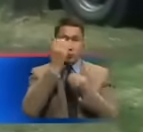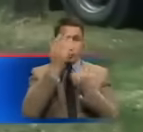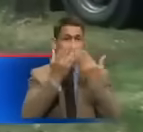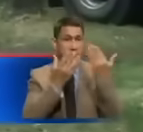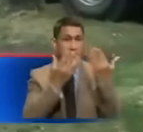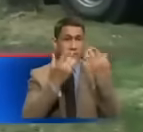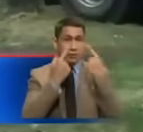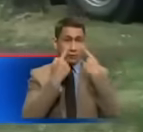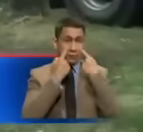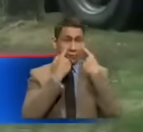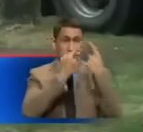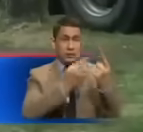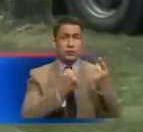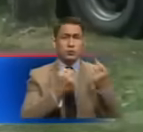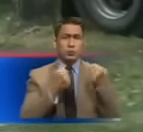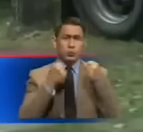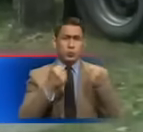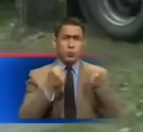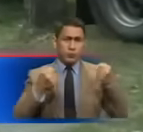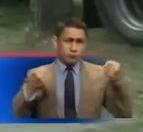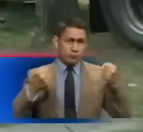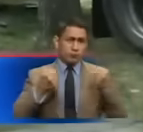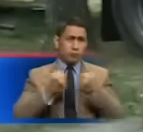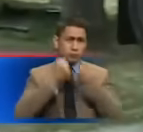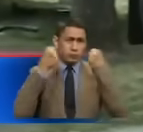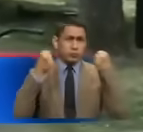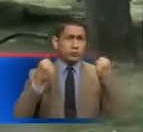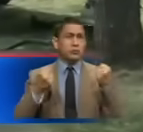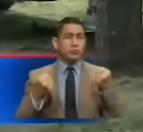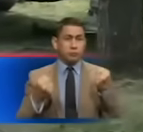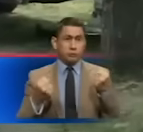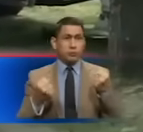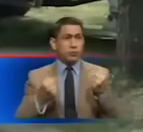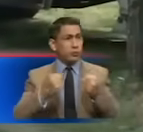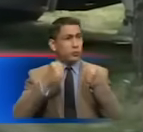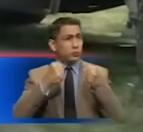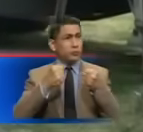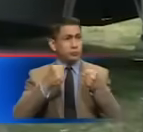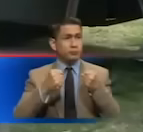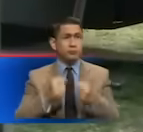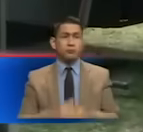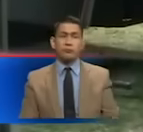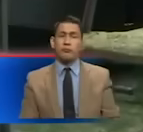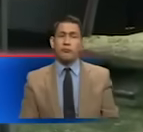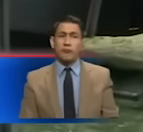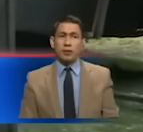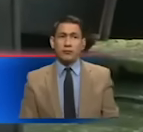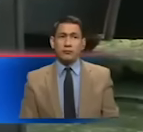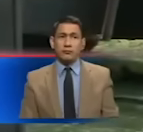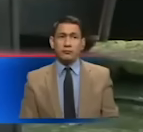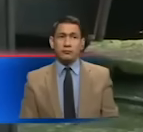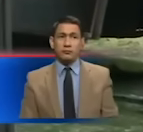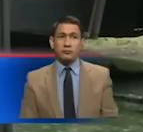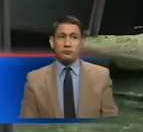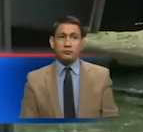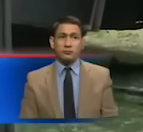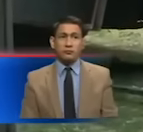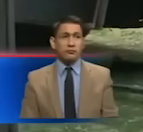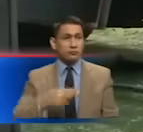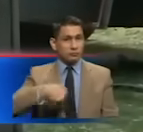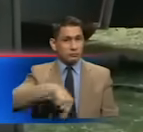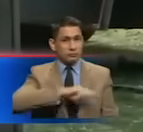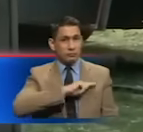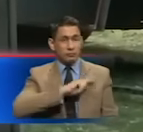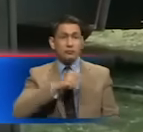a simple vista ver es la violencia con la fuerza que vino acá e impactó en los distintos vehículos. Estamos colaborando en